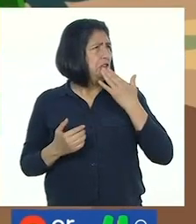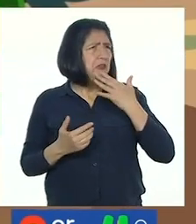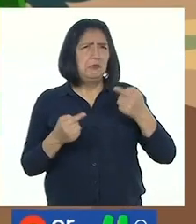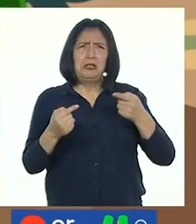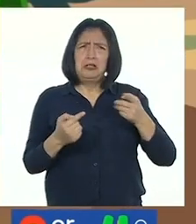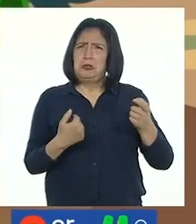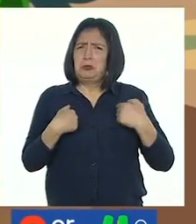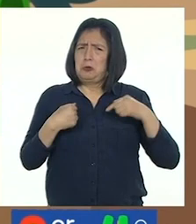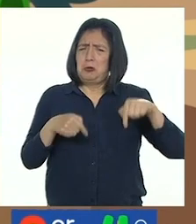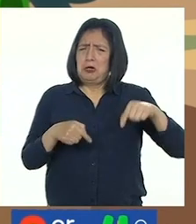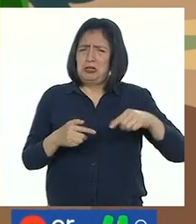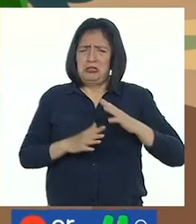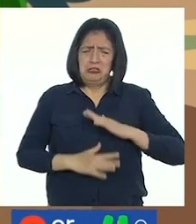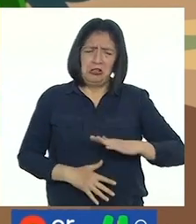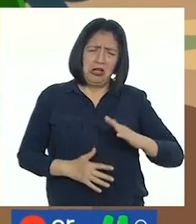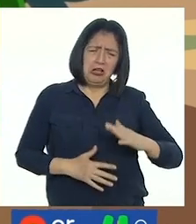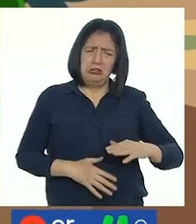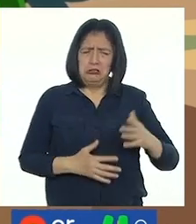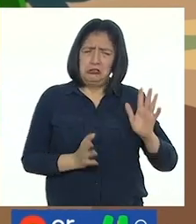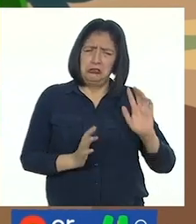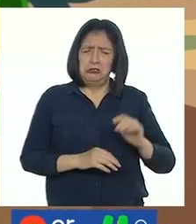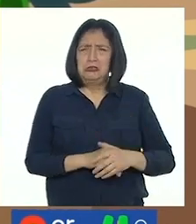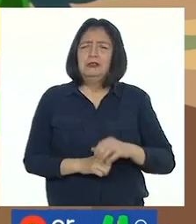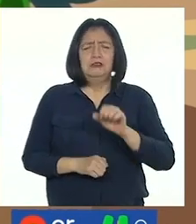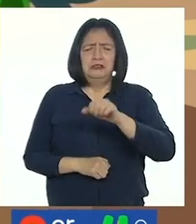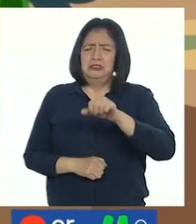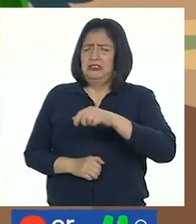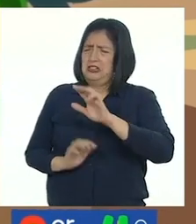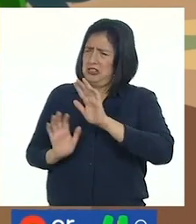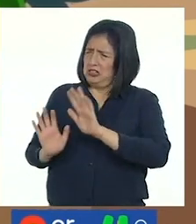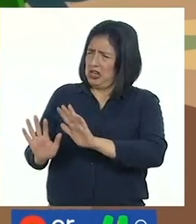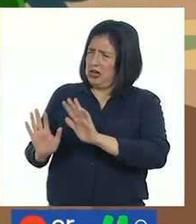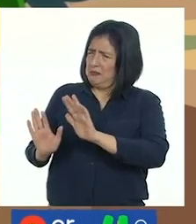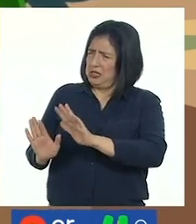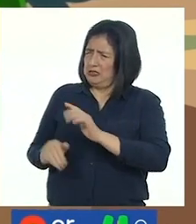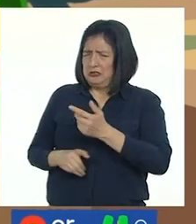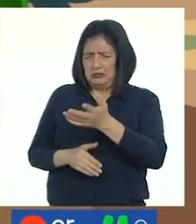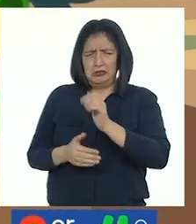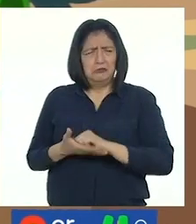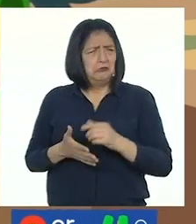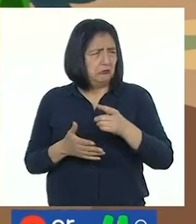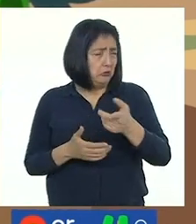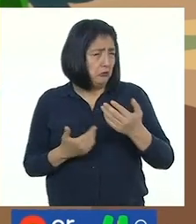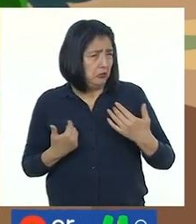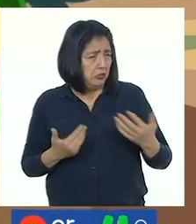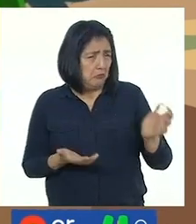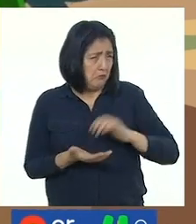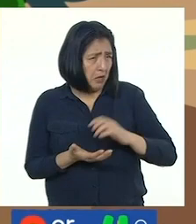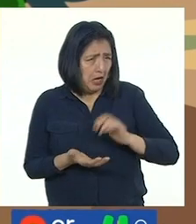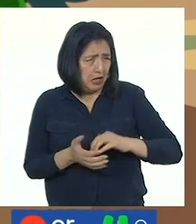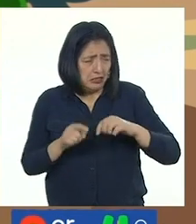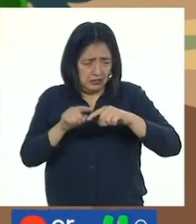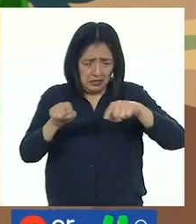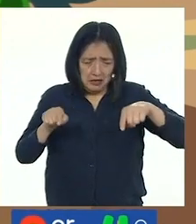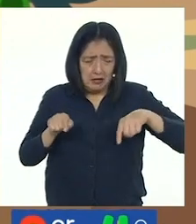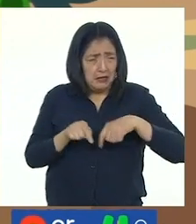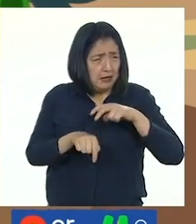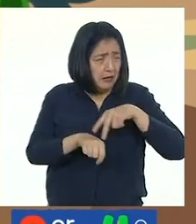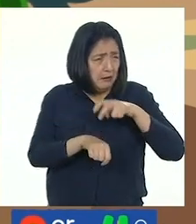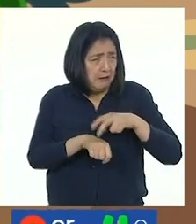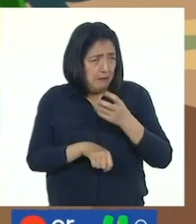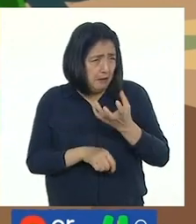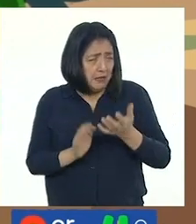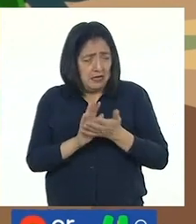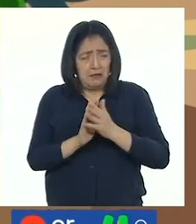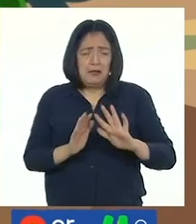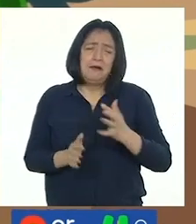peleando? Acá estamos tranqui, hermana. Sí, relájate. Si tienes un poco más de ese pastel de papa de